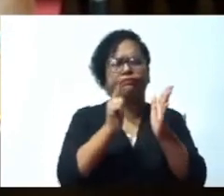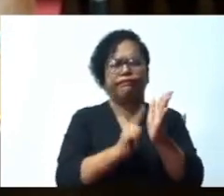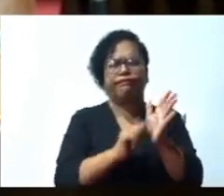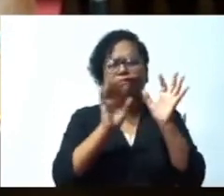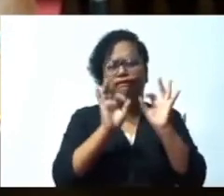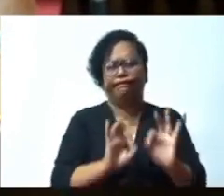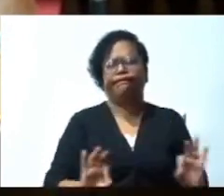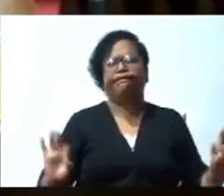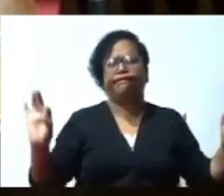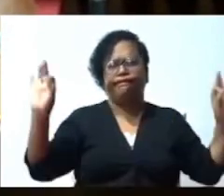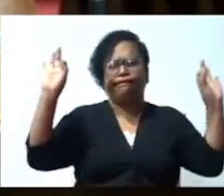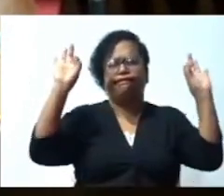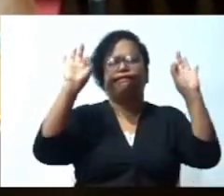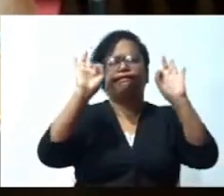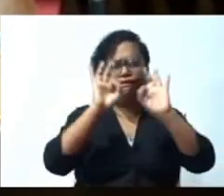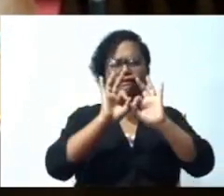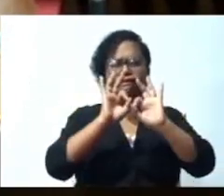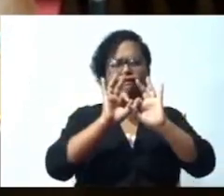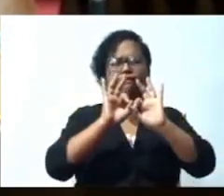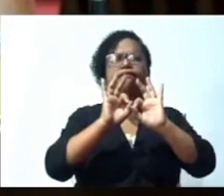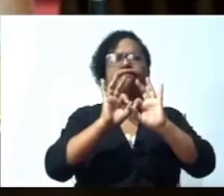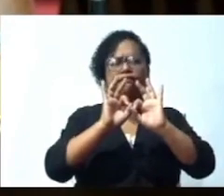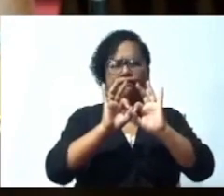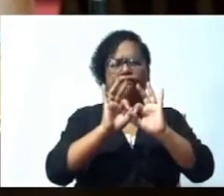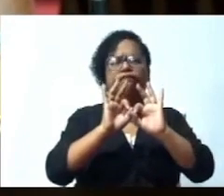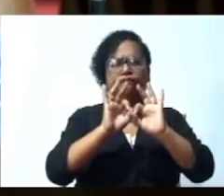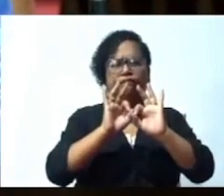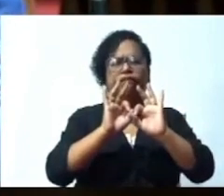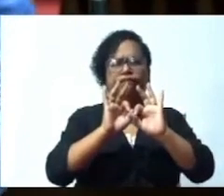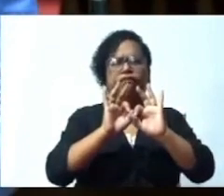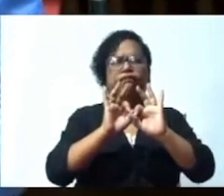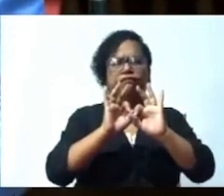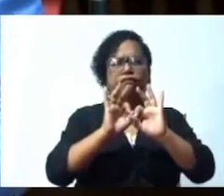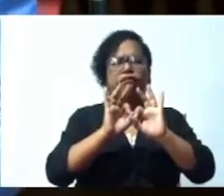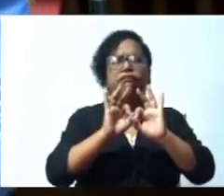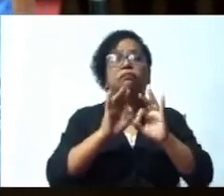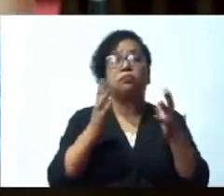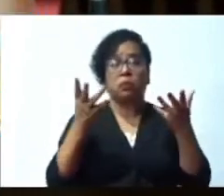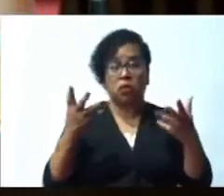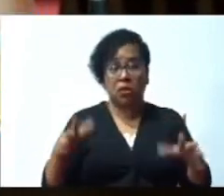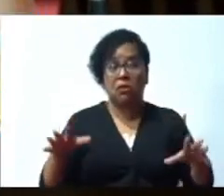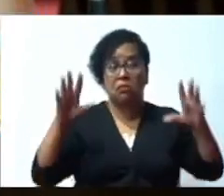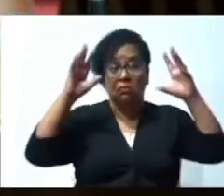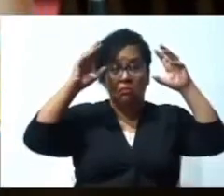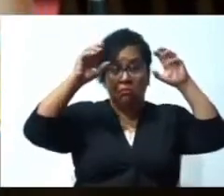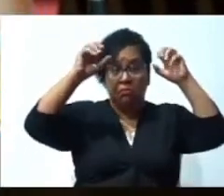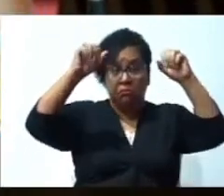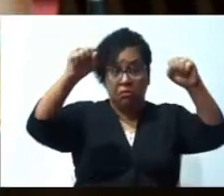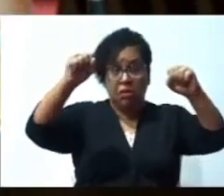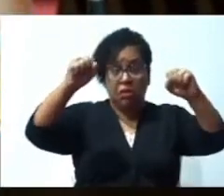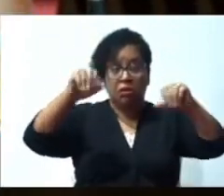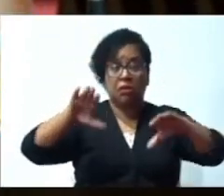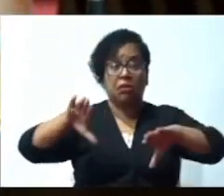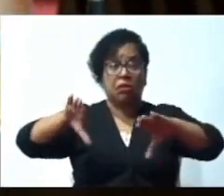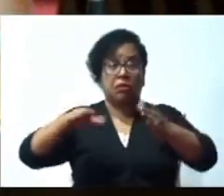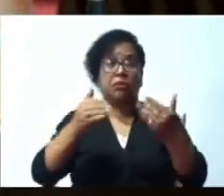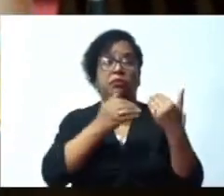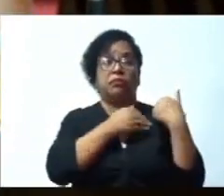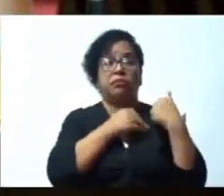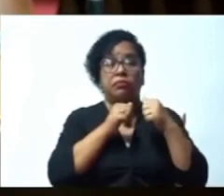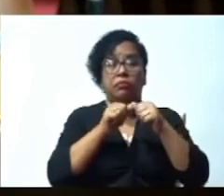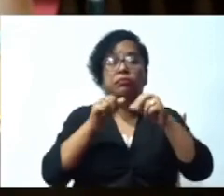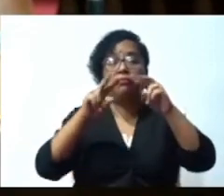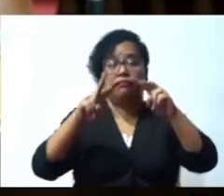en las explicaciones que muy acertadamente ha dado el presidente de la comisión permanente de Justicia